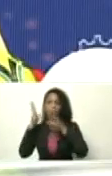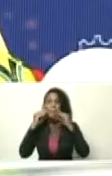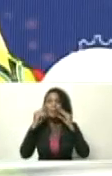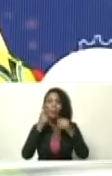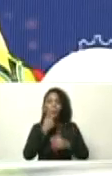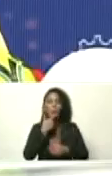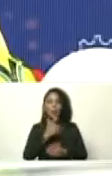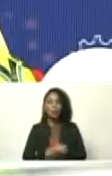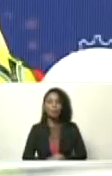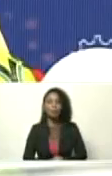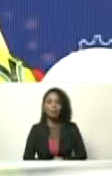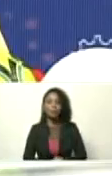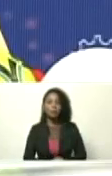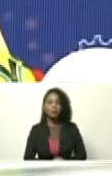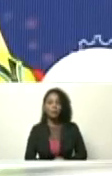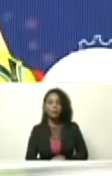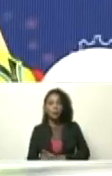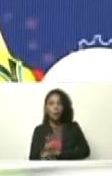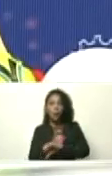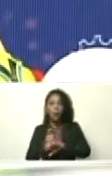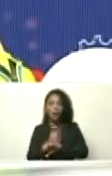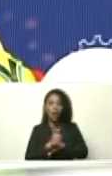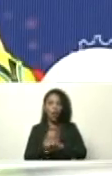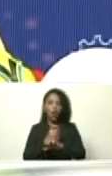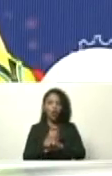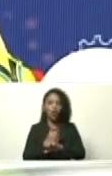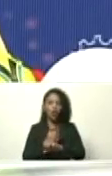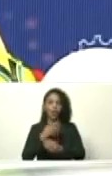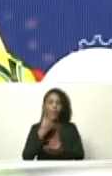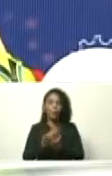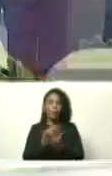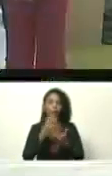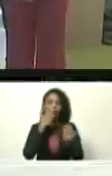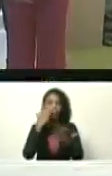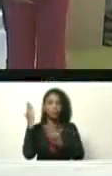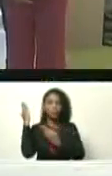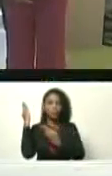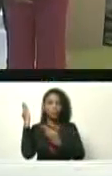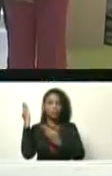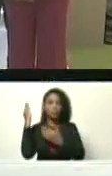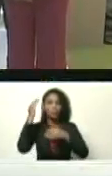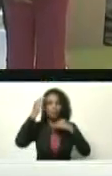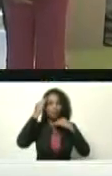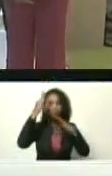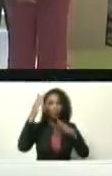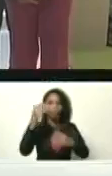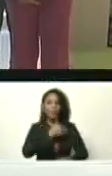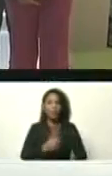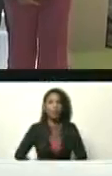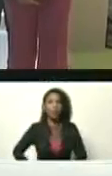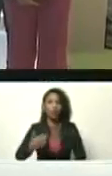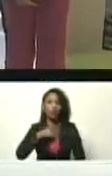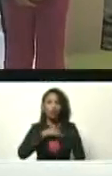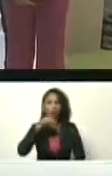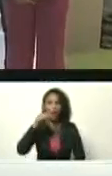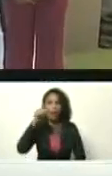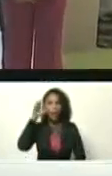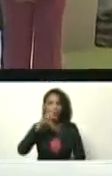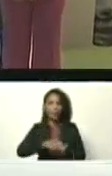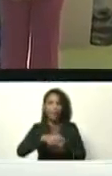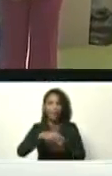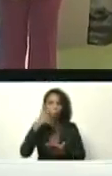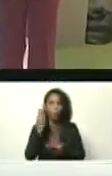bonita. Adelante, gobernador Ernesto Luna. Saludos, presidente. Nos encontramos del estado